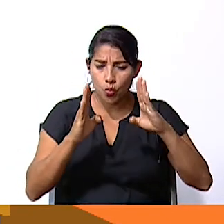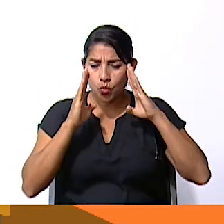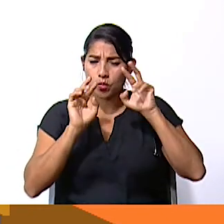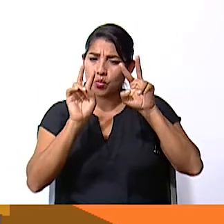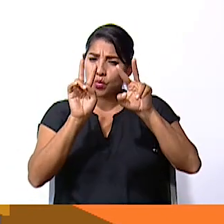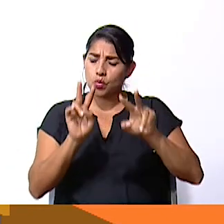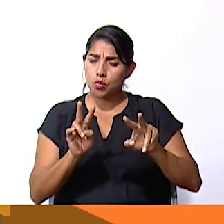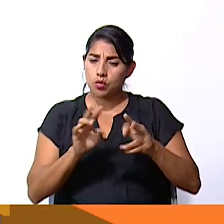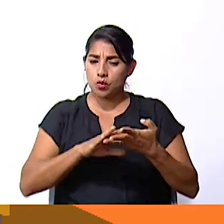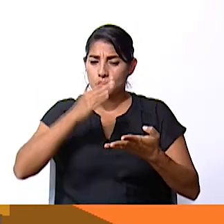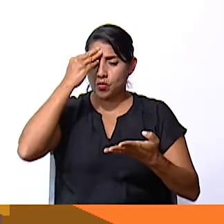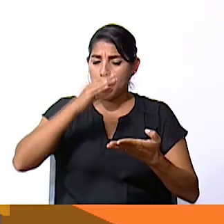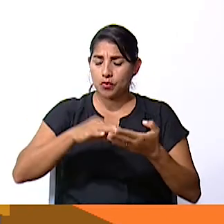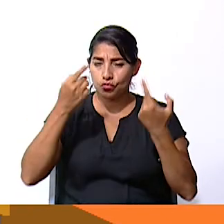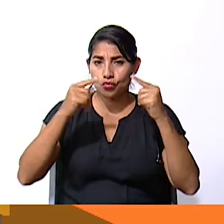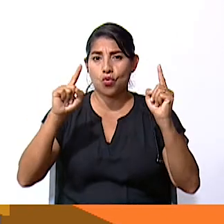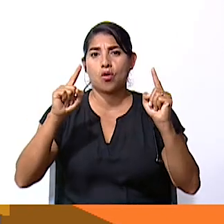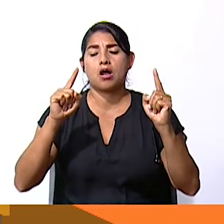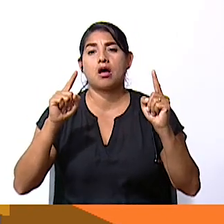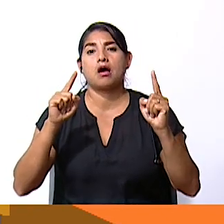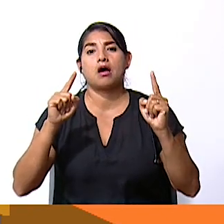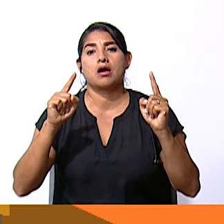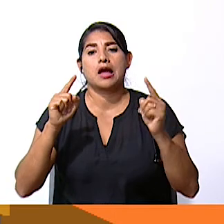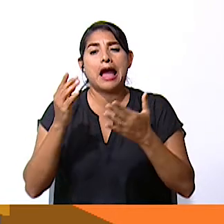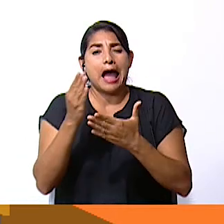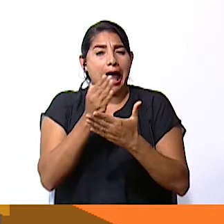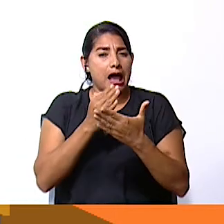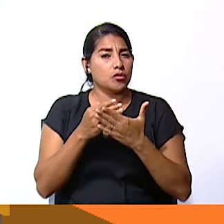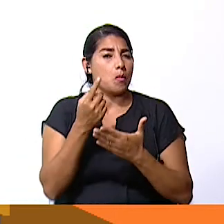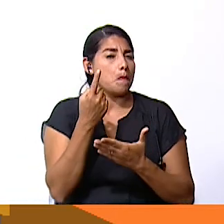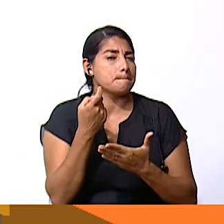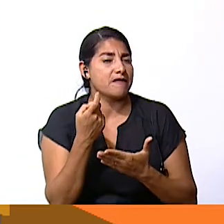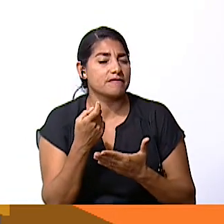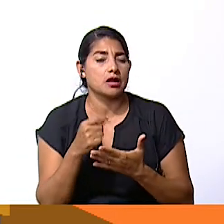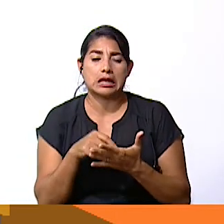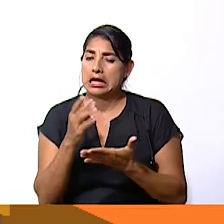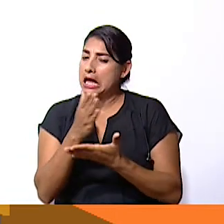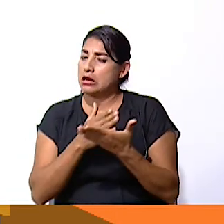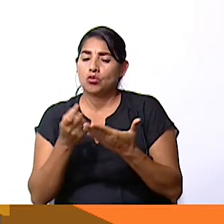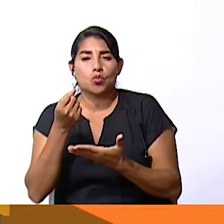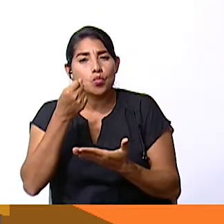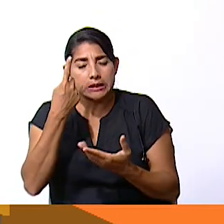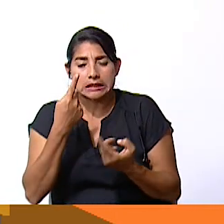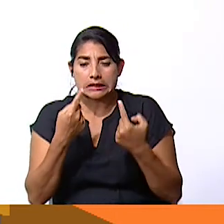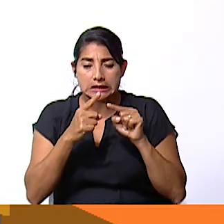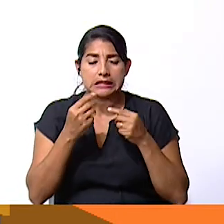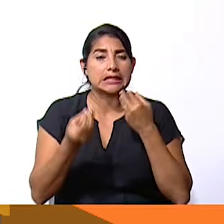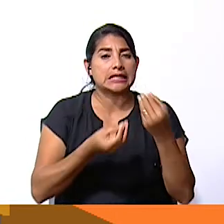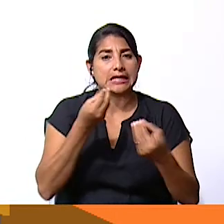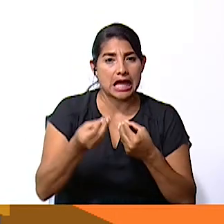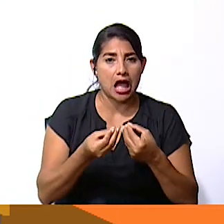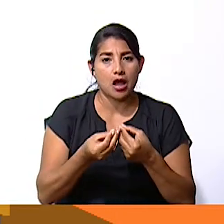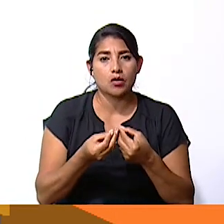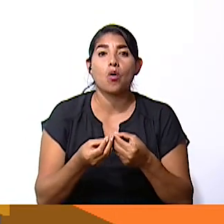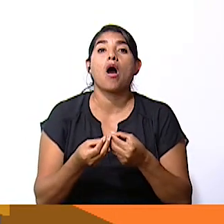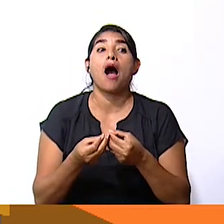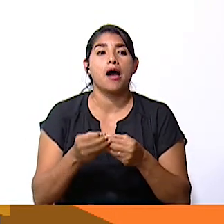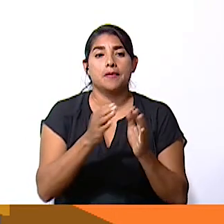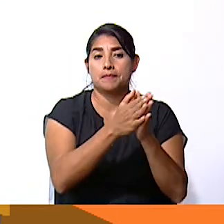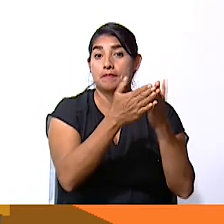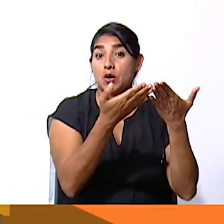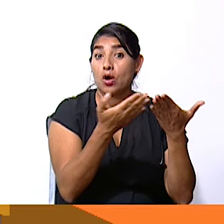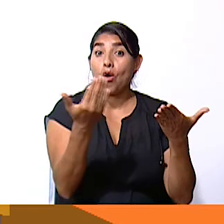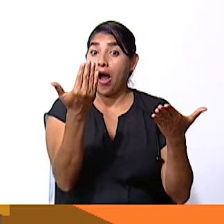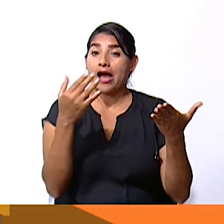analizar el aprendizaje que logramos. Y si detecté algo que no pude lograr, entonces me voy a las